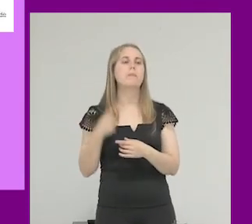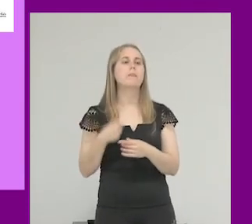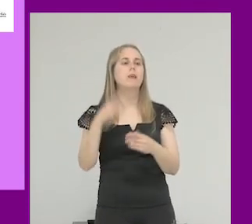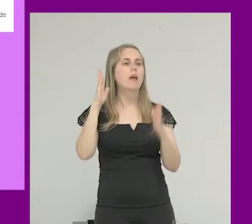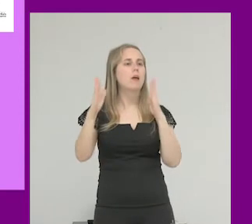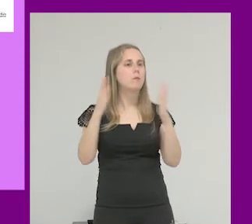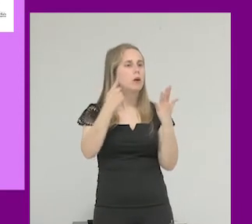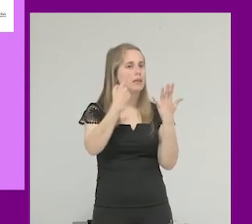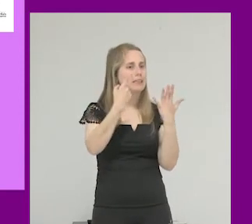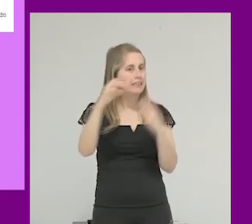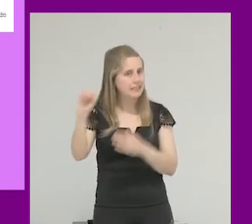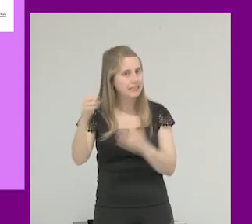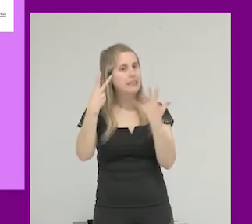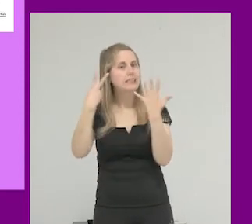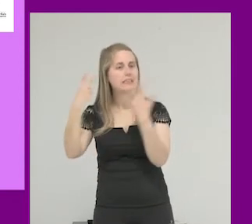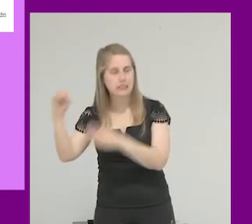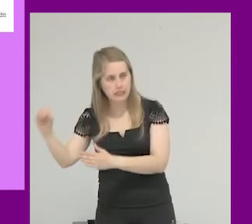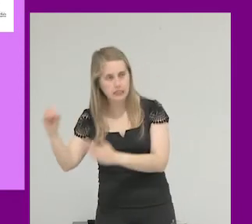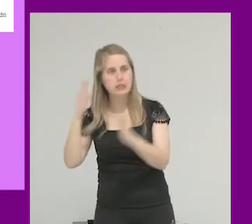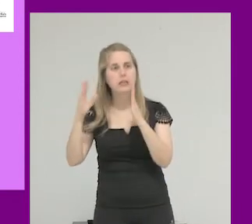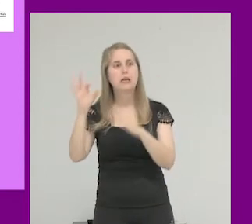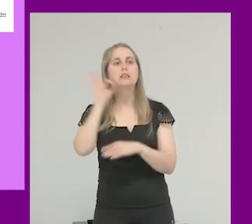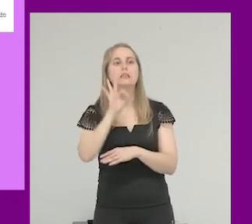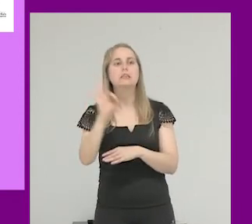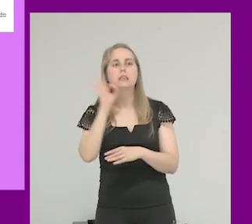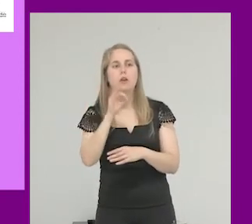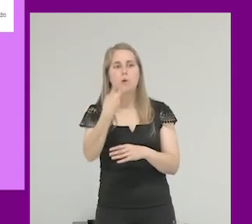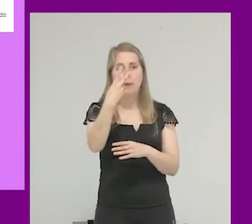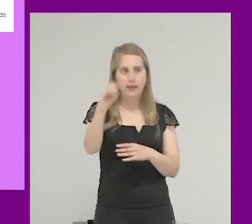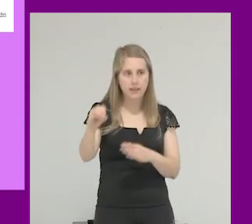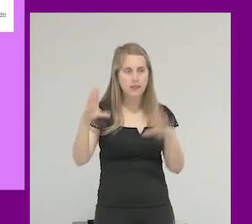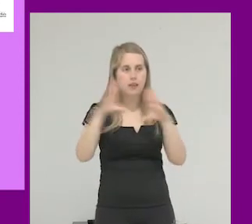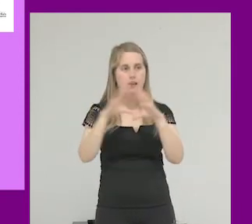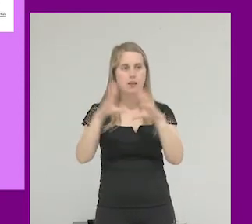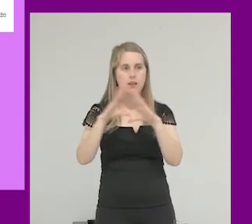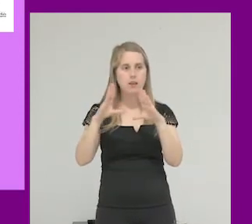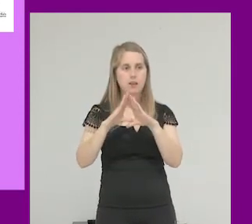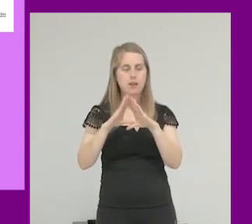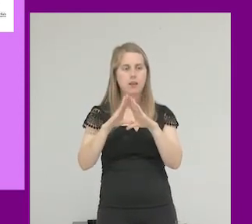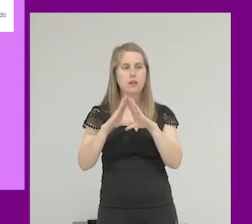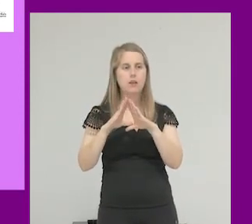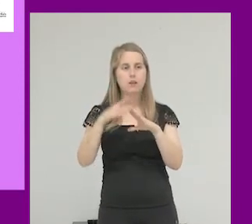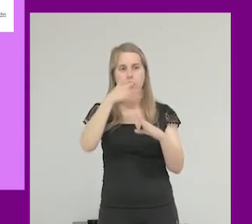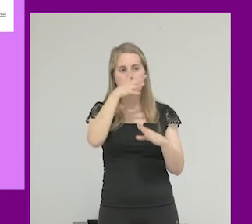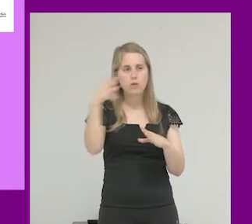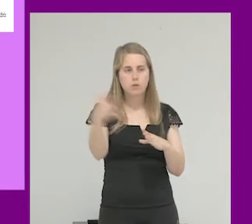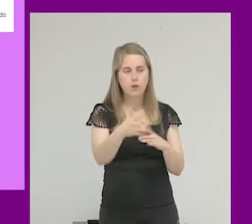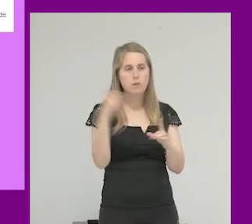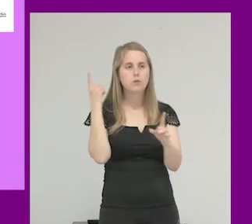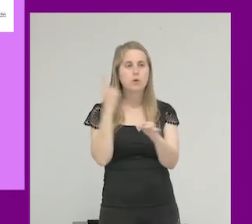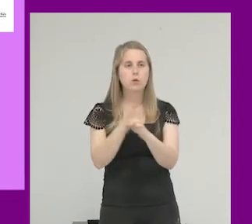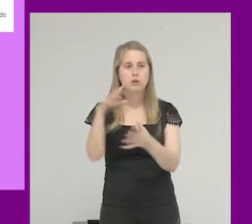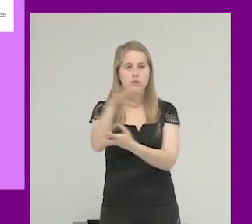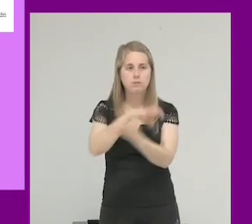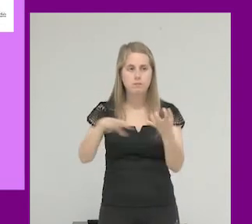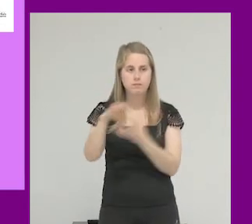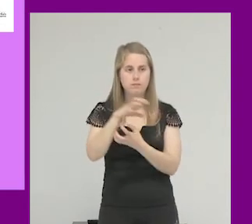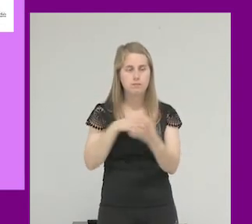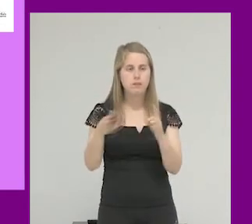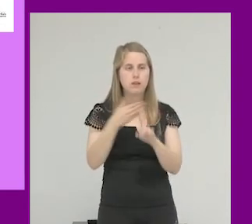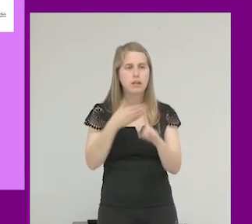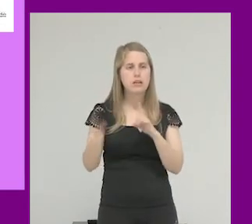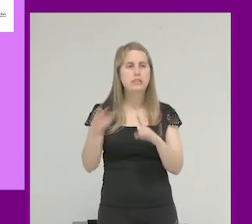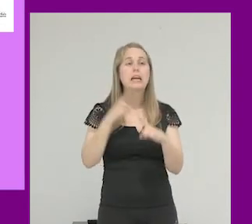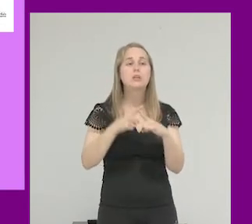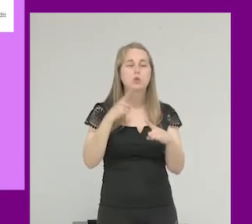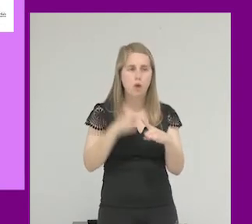y 70 del siglo XX, las feministas de la segunda ola denunciaron la violencia sexual y se dieron cuenta de que, en